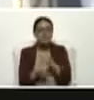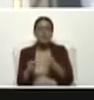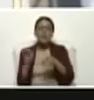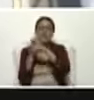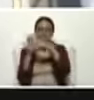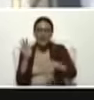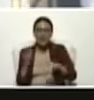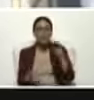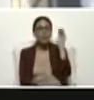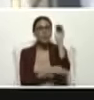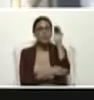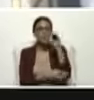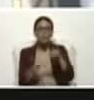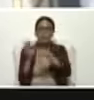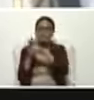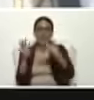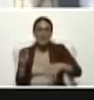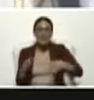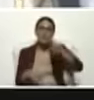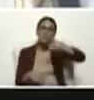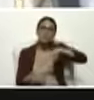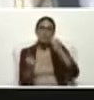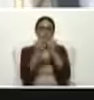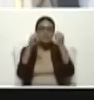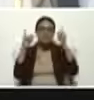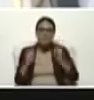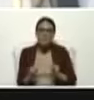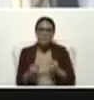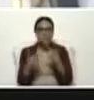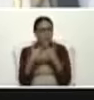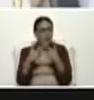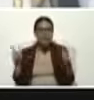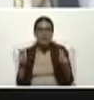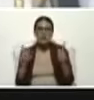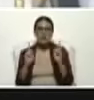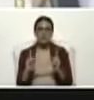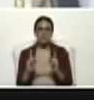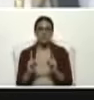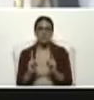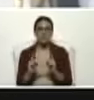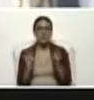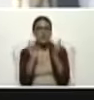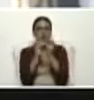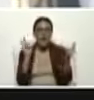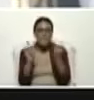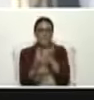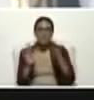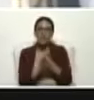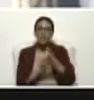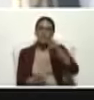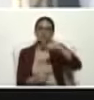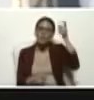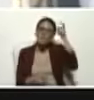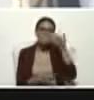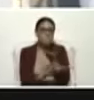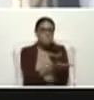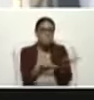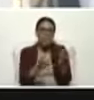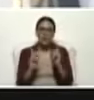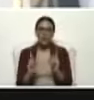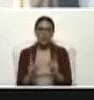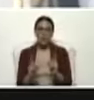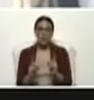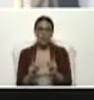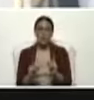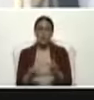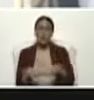amor por el derecho a ser libres e independientes, amor por nuestro pueblo.